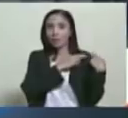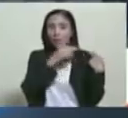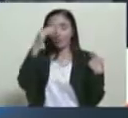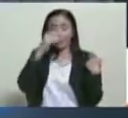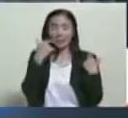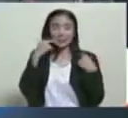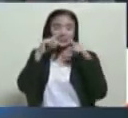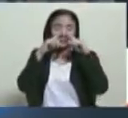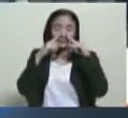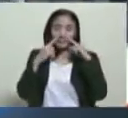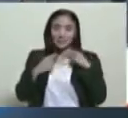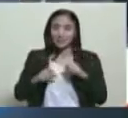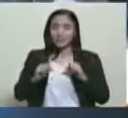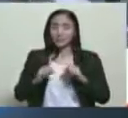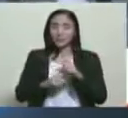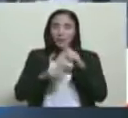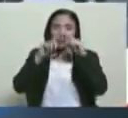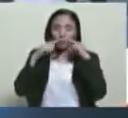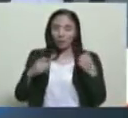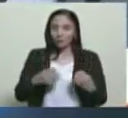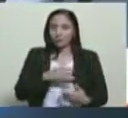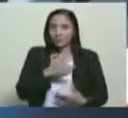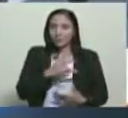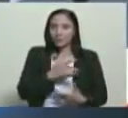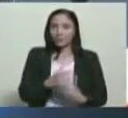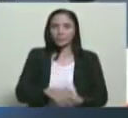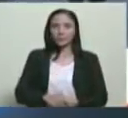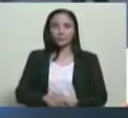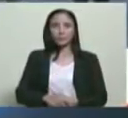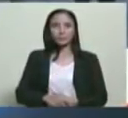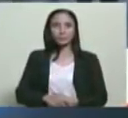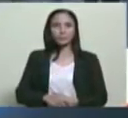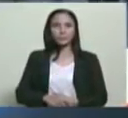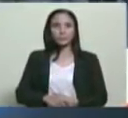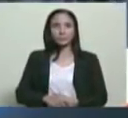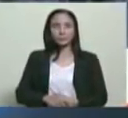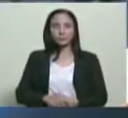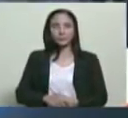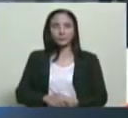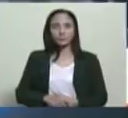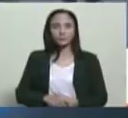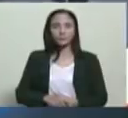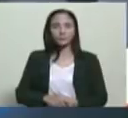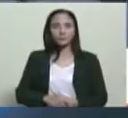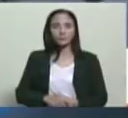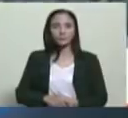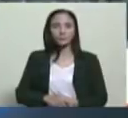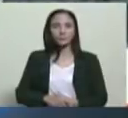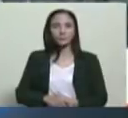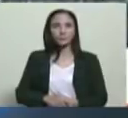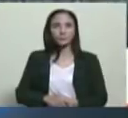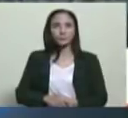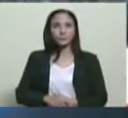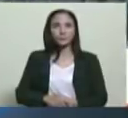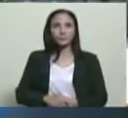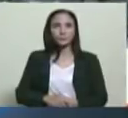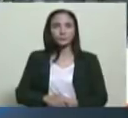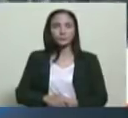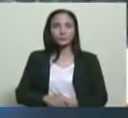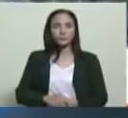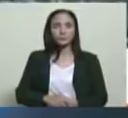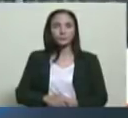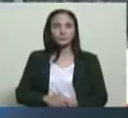ganas de llorar. Se conmovió y se abrazó al coronel. Y le decía: mi